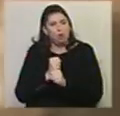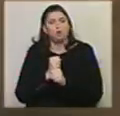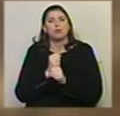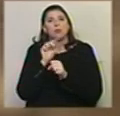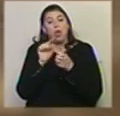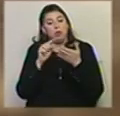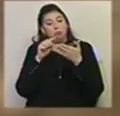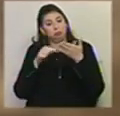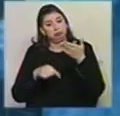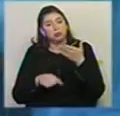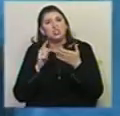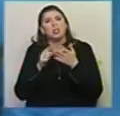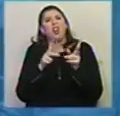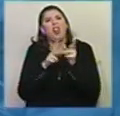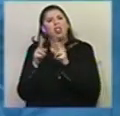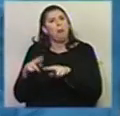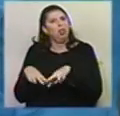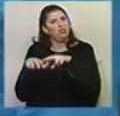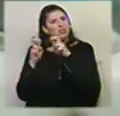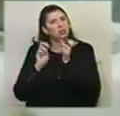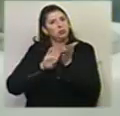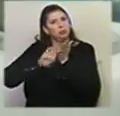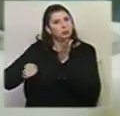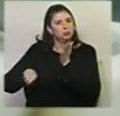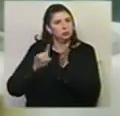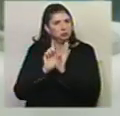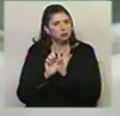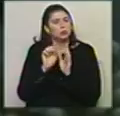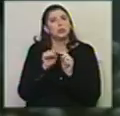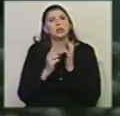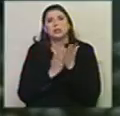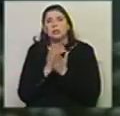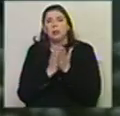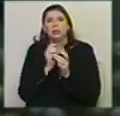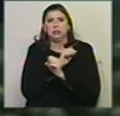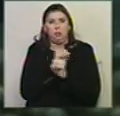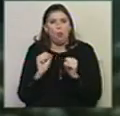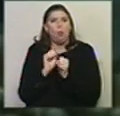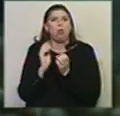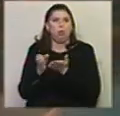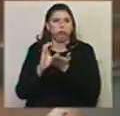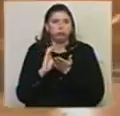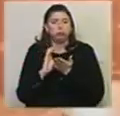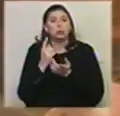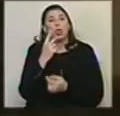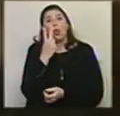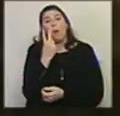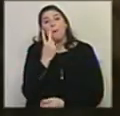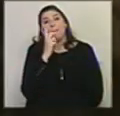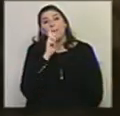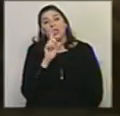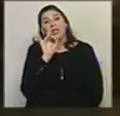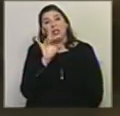estén en etapa de investigación y que su relación costo-efectivo sea sustentable. Desde diciembre de 2015 funciona una ordenanza creada